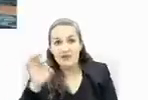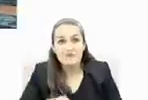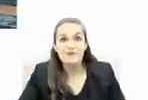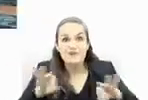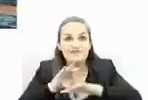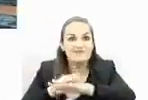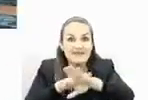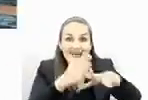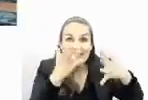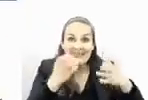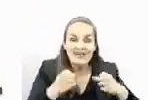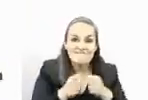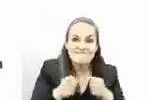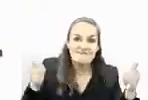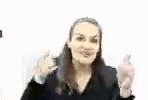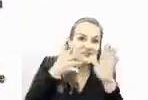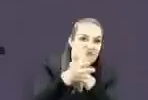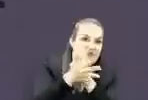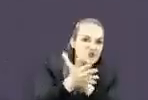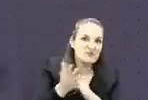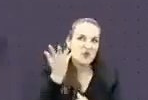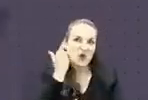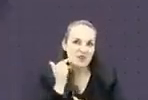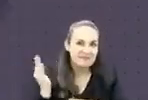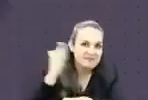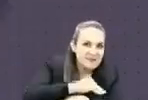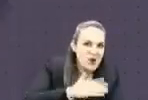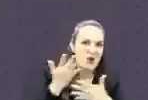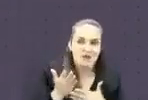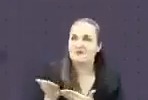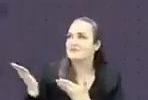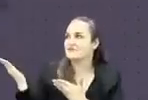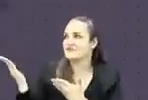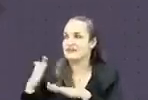si quiere seguir informado 24/7, nos puede seguir en todas las redes sociales.